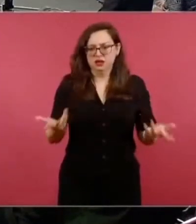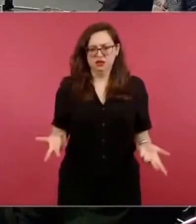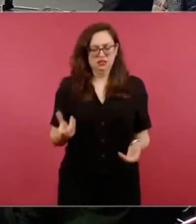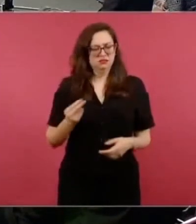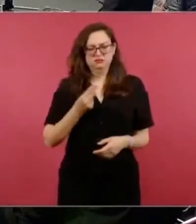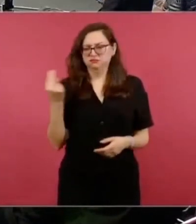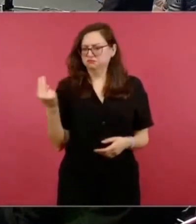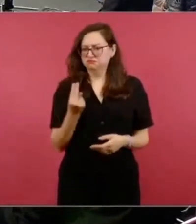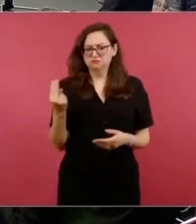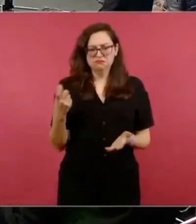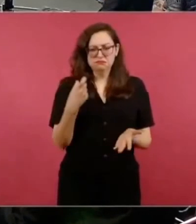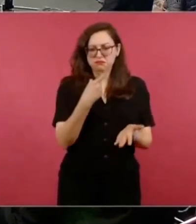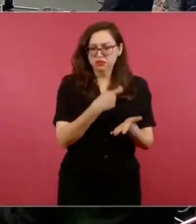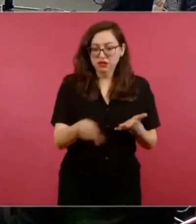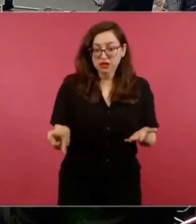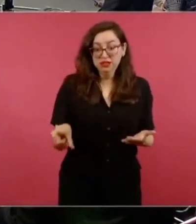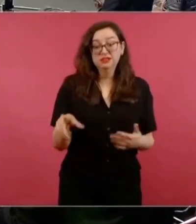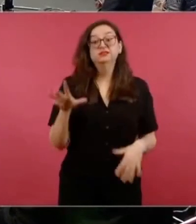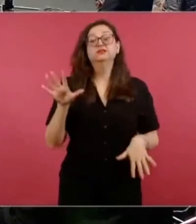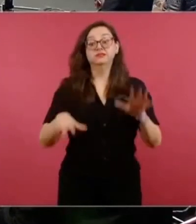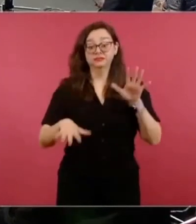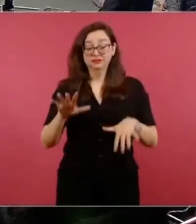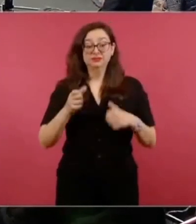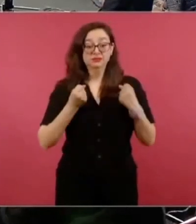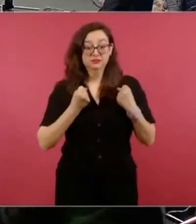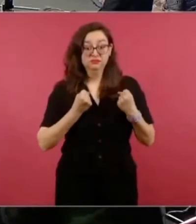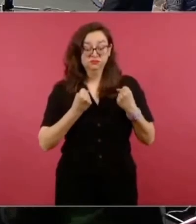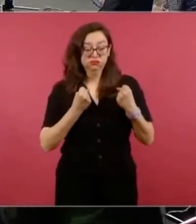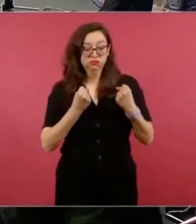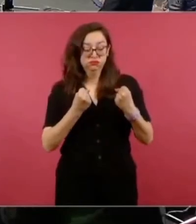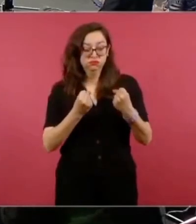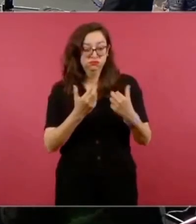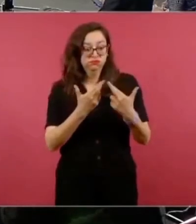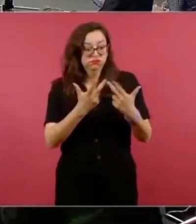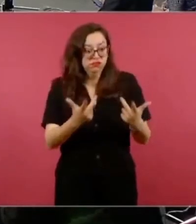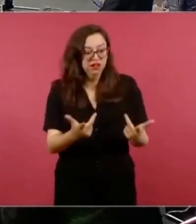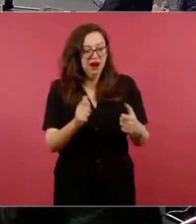Ahí van, a veces se quedan ahí, pero